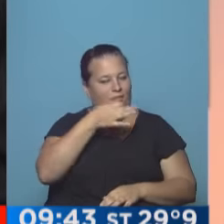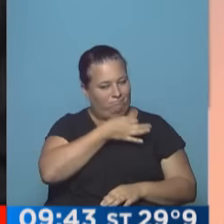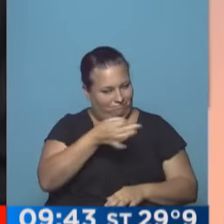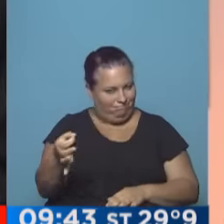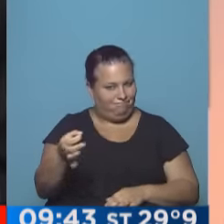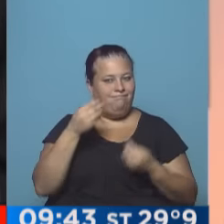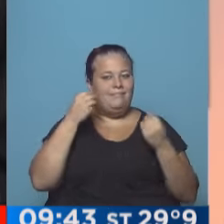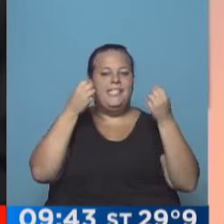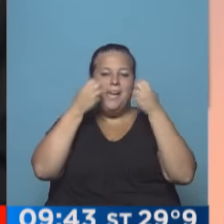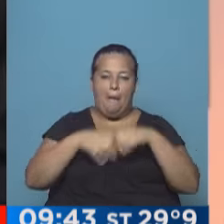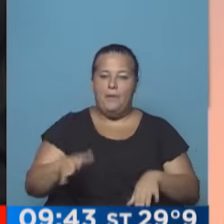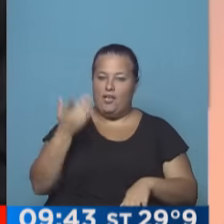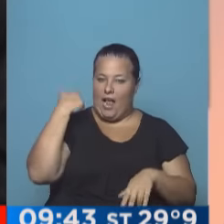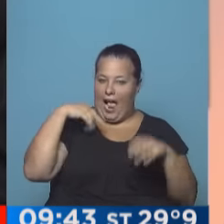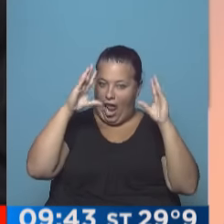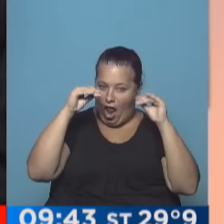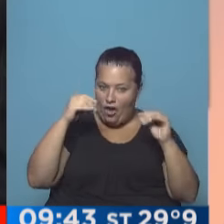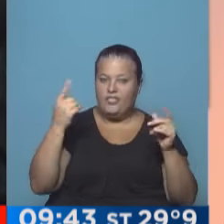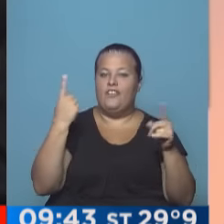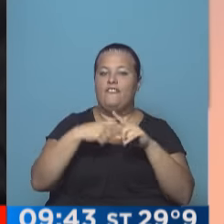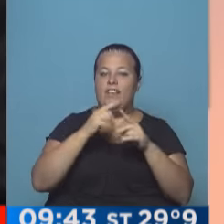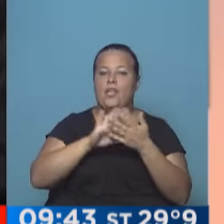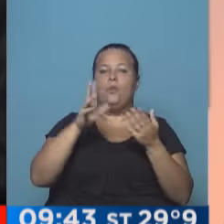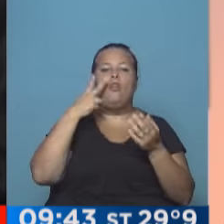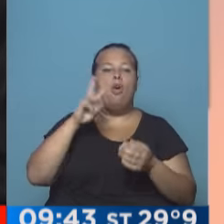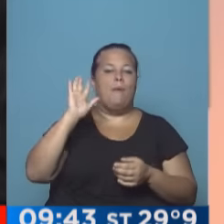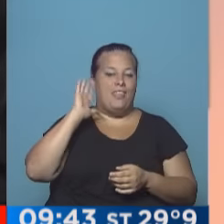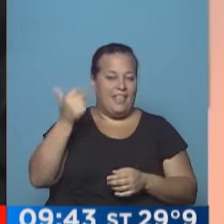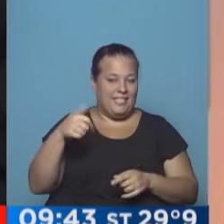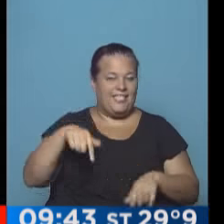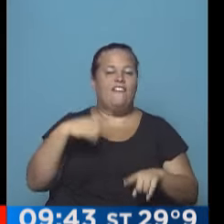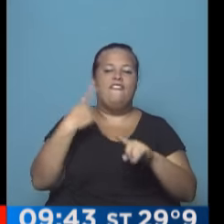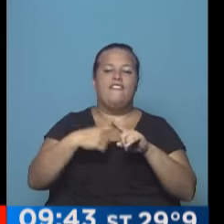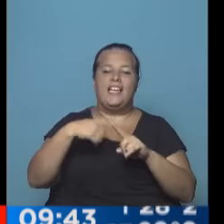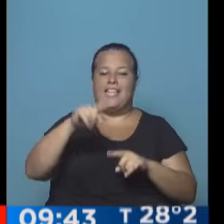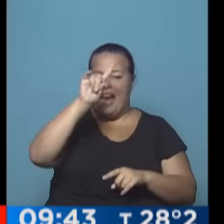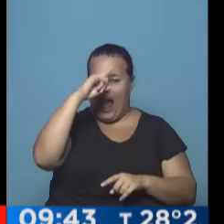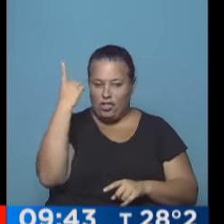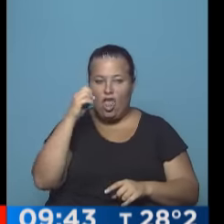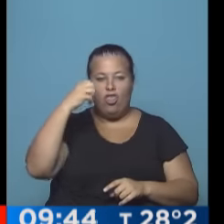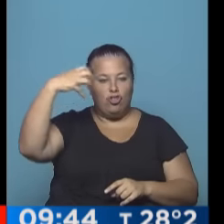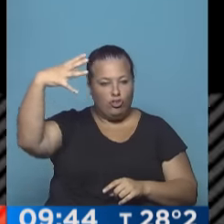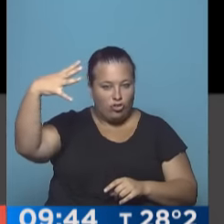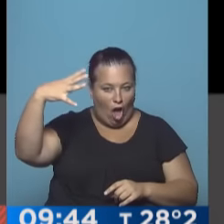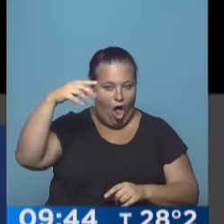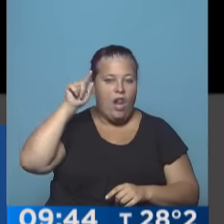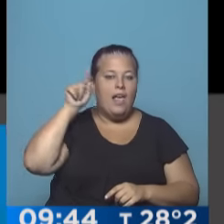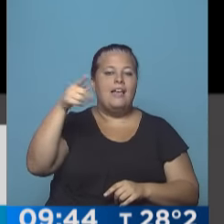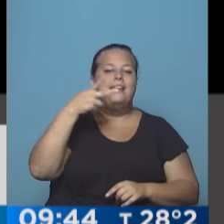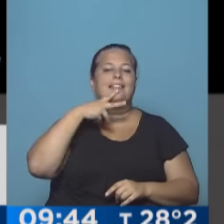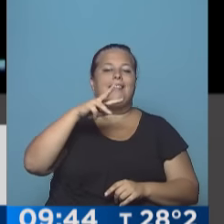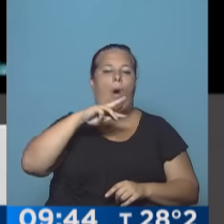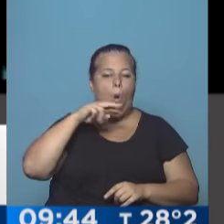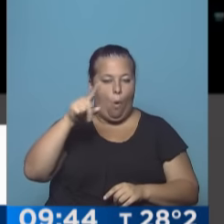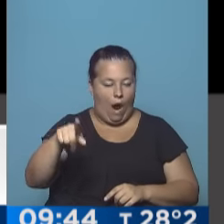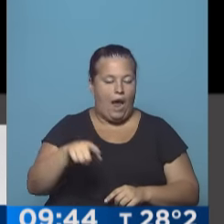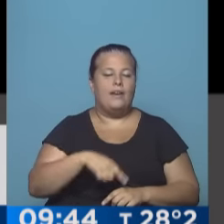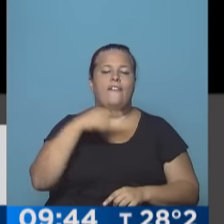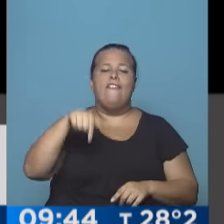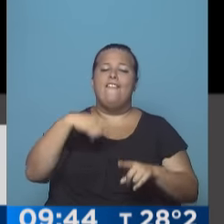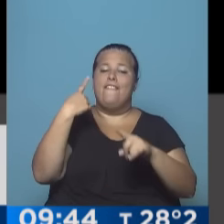efectivamente, comenzó anoche una nueva edición, la edición 2016 de la Fiesta Nacional del Sol en San Juan.